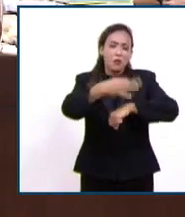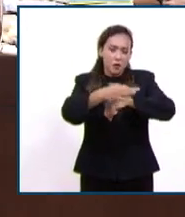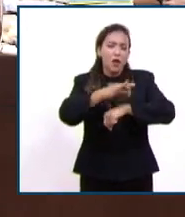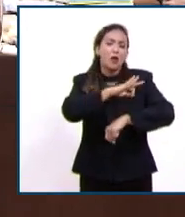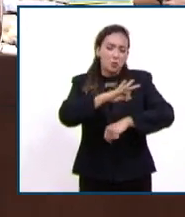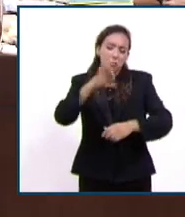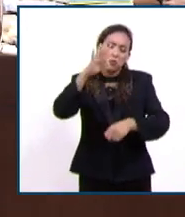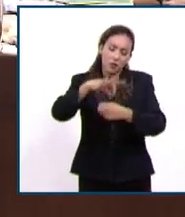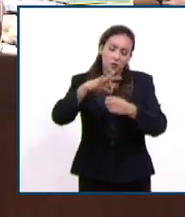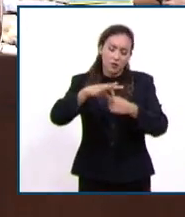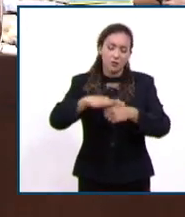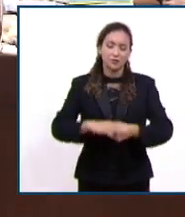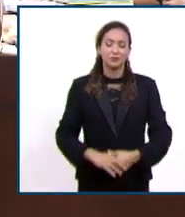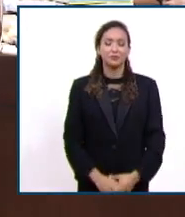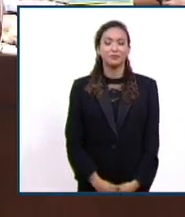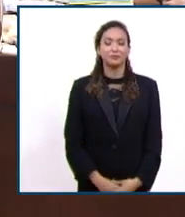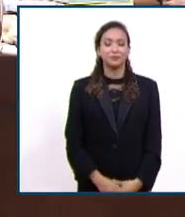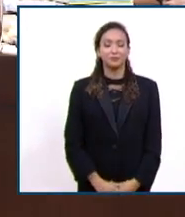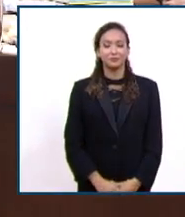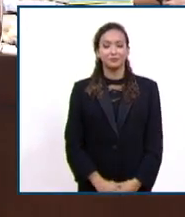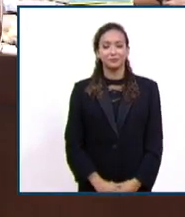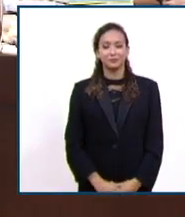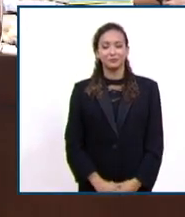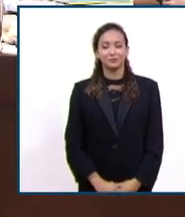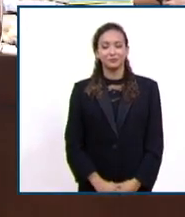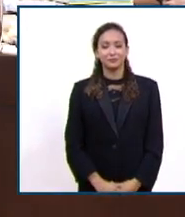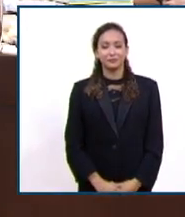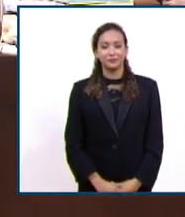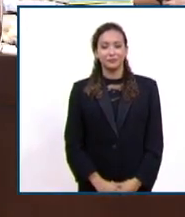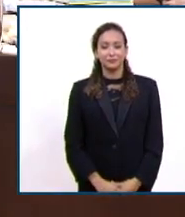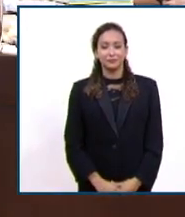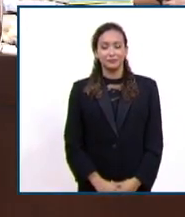Poder Judicial de la Federación, Juan Carlos González.